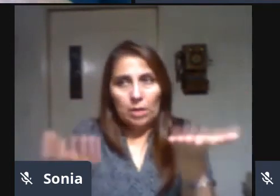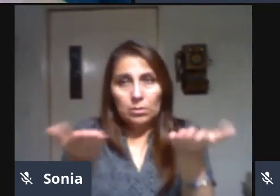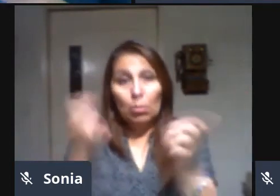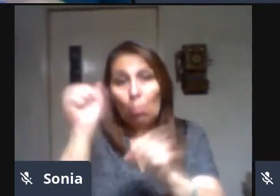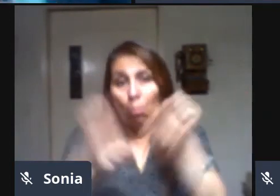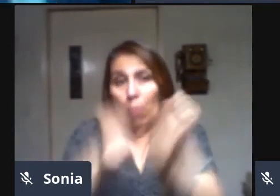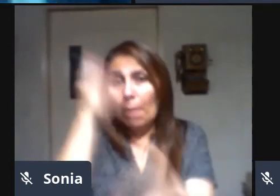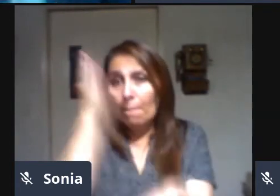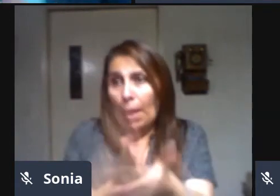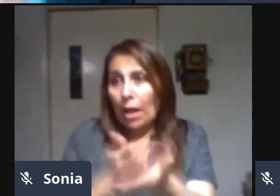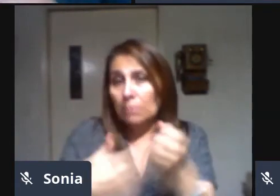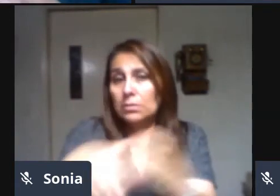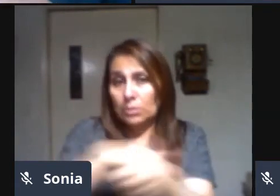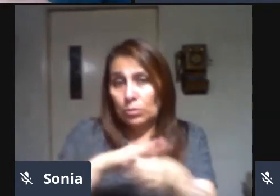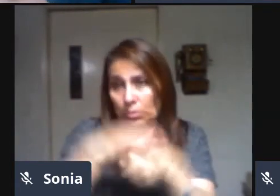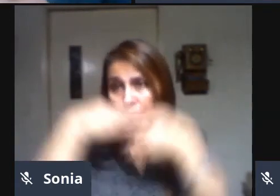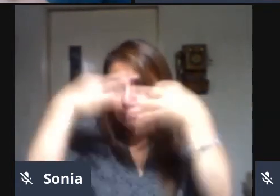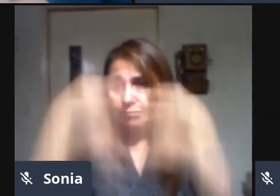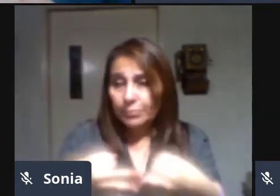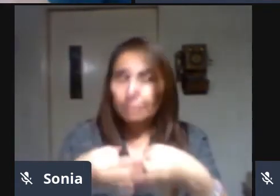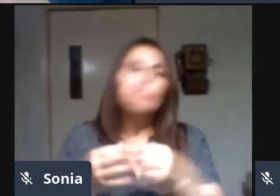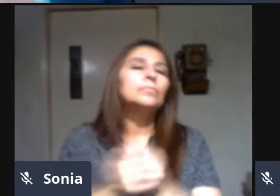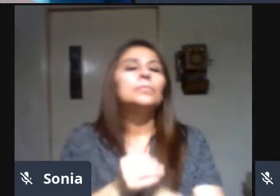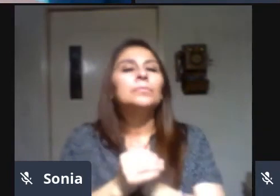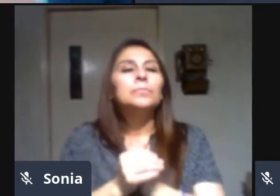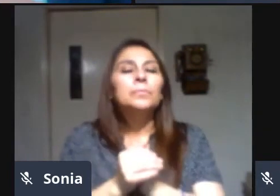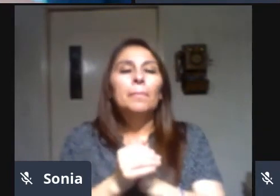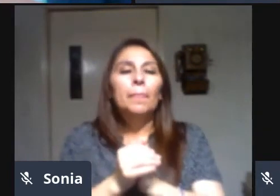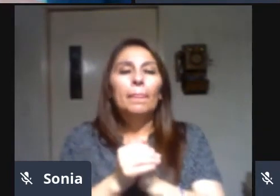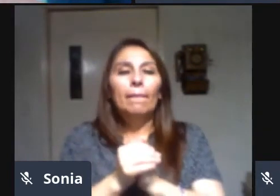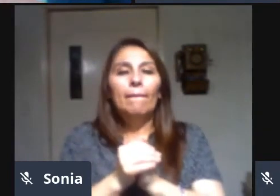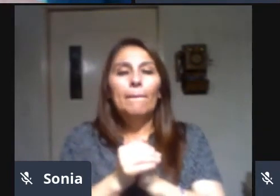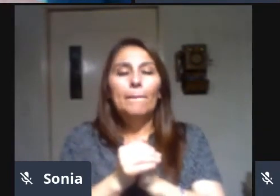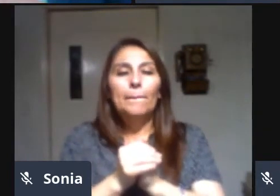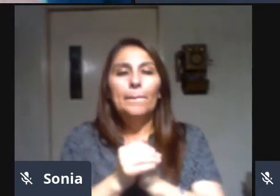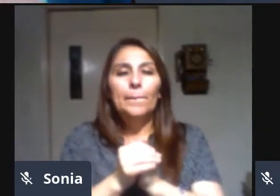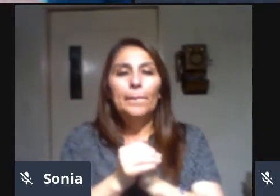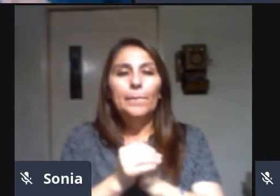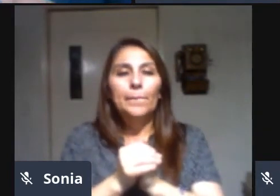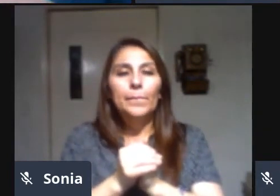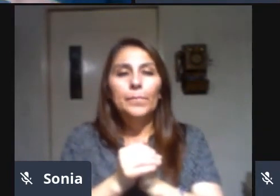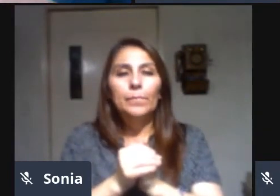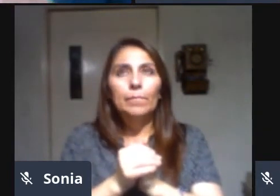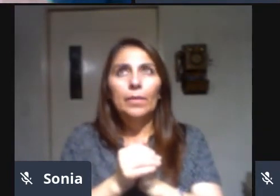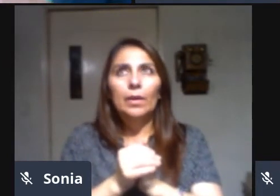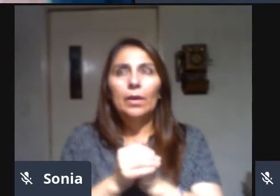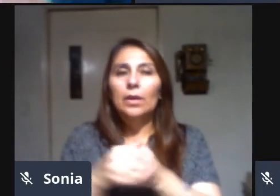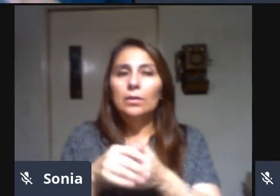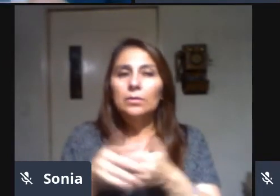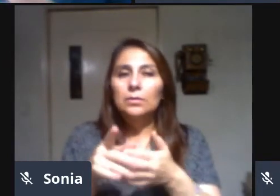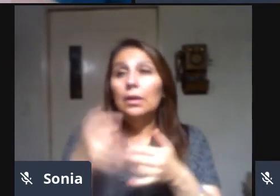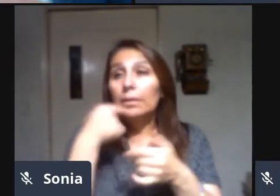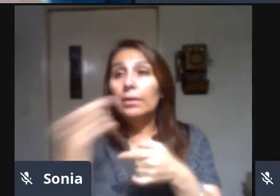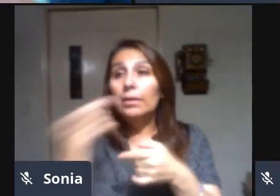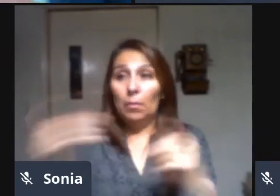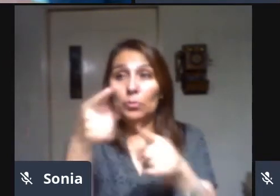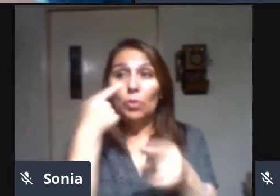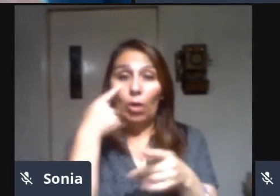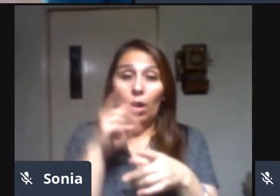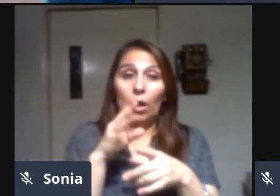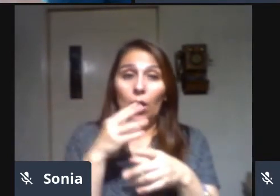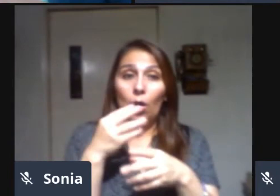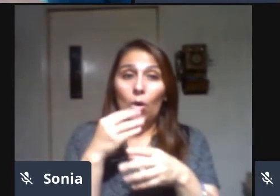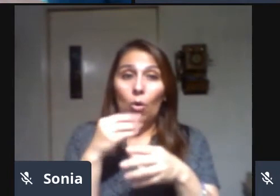una situación muy didáctica y es un escrito dijimos tengamos una obra propia de la